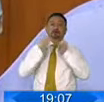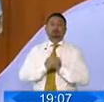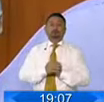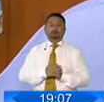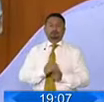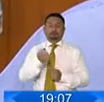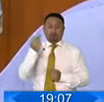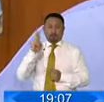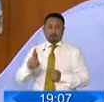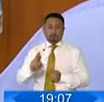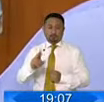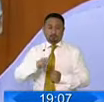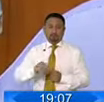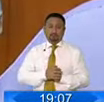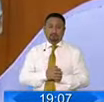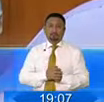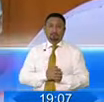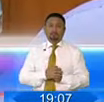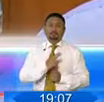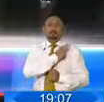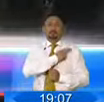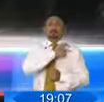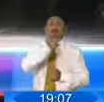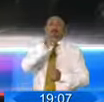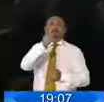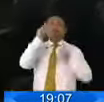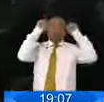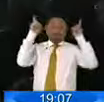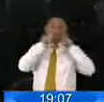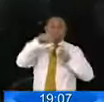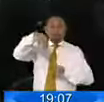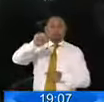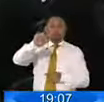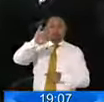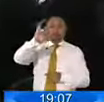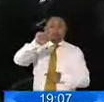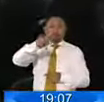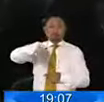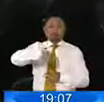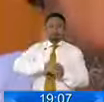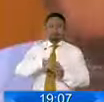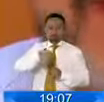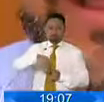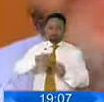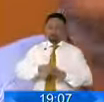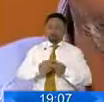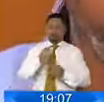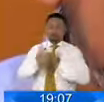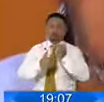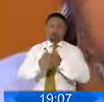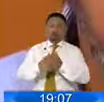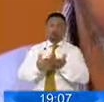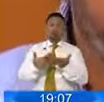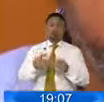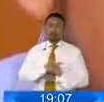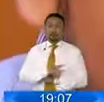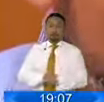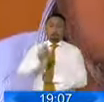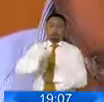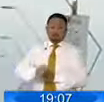ciudad. Estamos en la Universidad Federico Santa María. Este miércoles inicia el periodo proselitista y aquí informan que con quienes